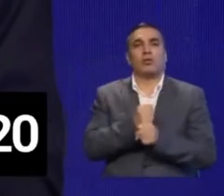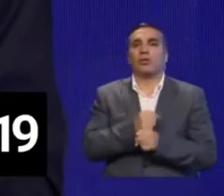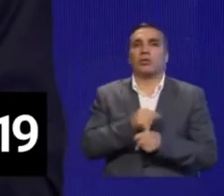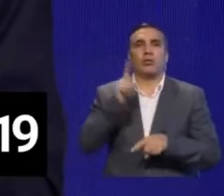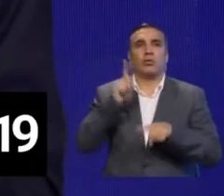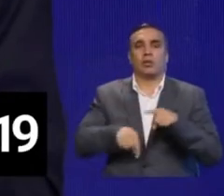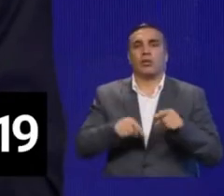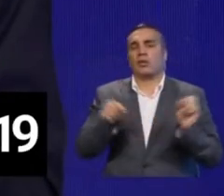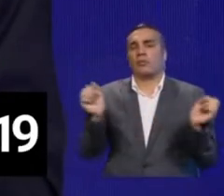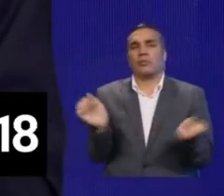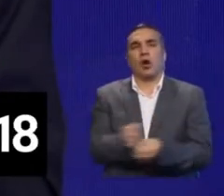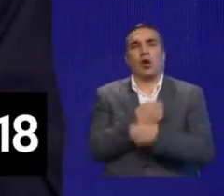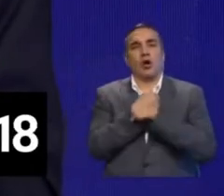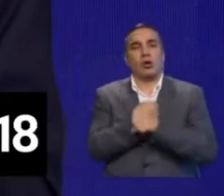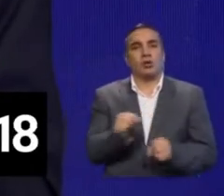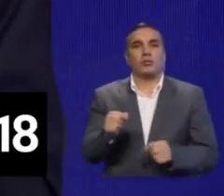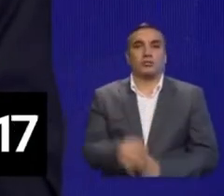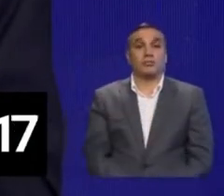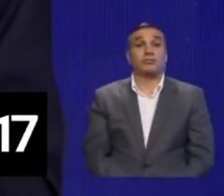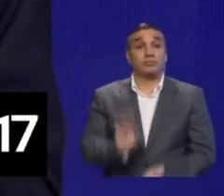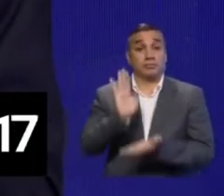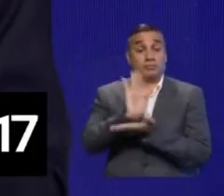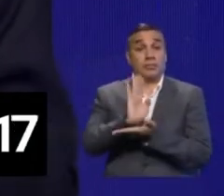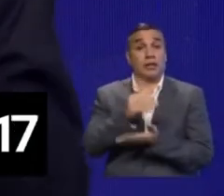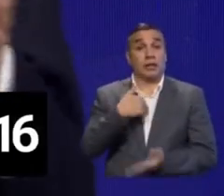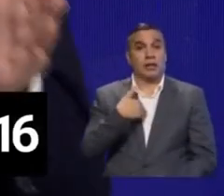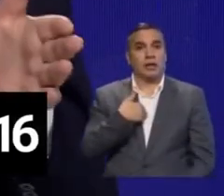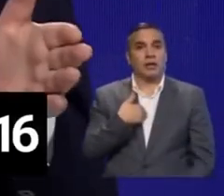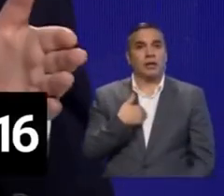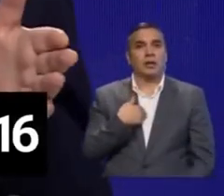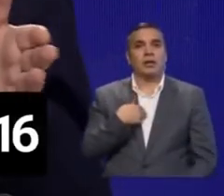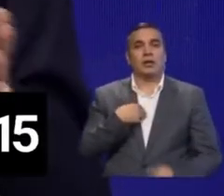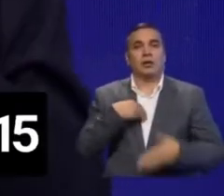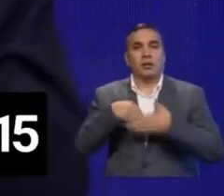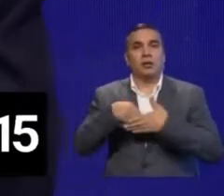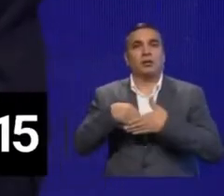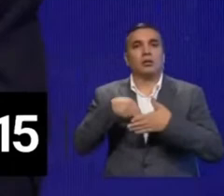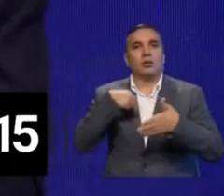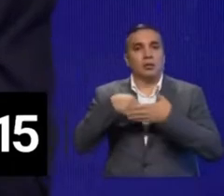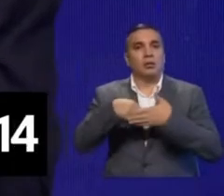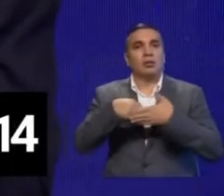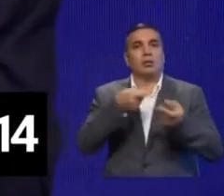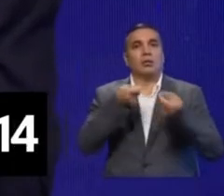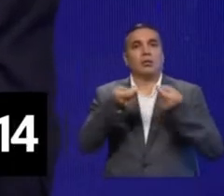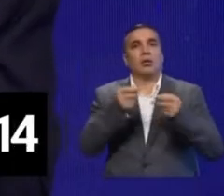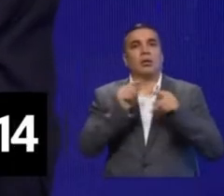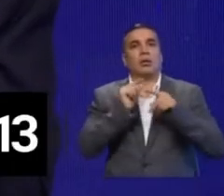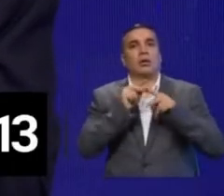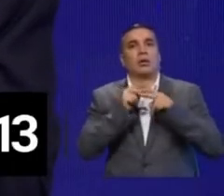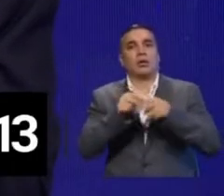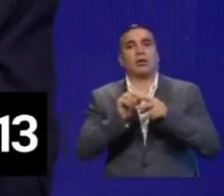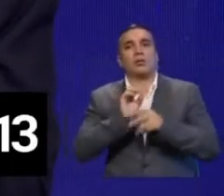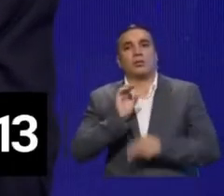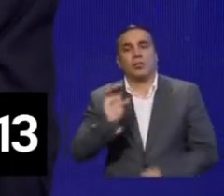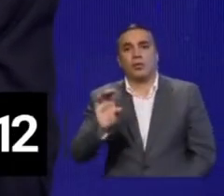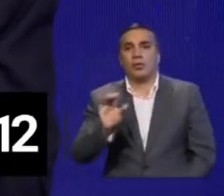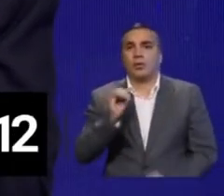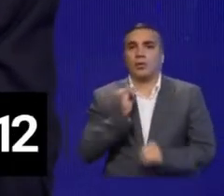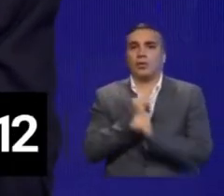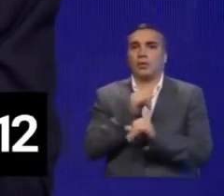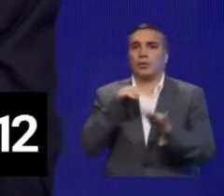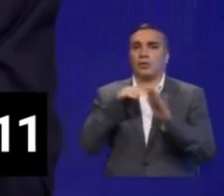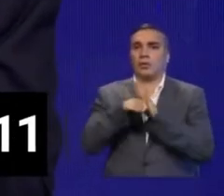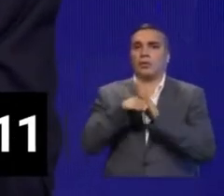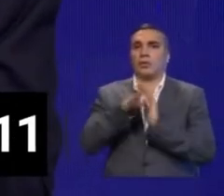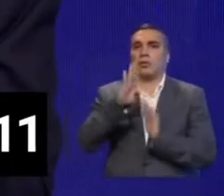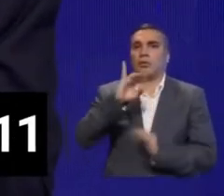ser posible que el IES tenga trabas para el manejo del crédito. Su institución financiera,